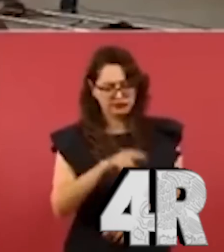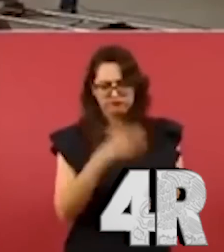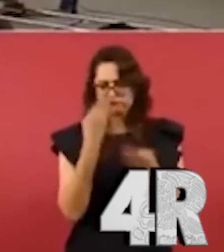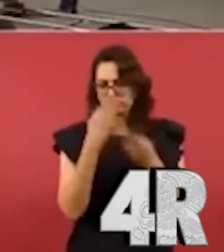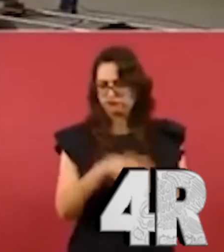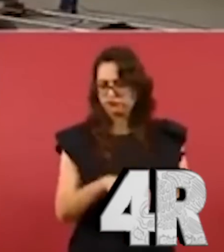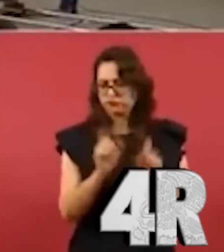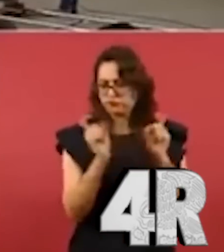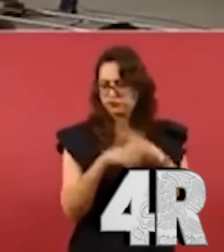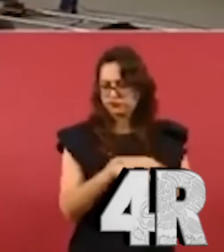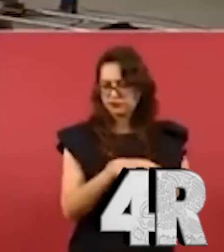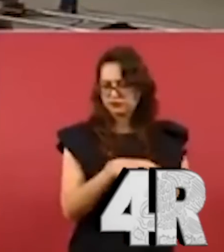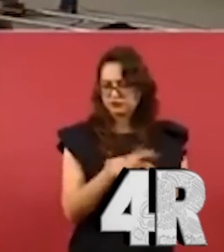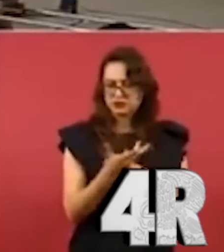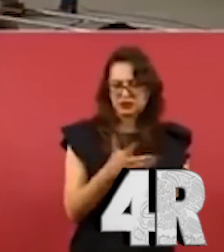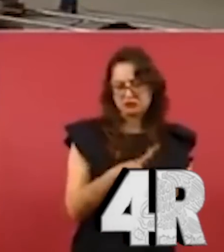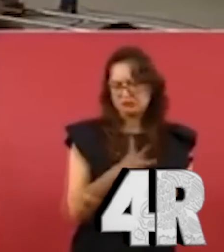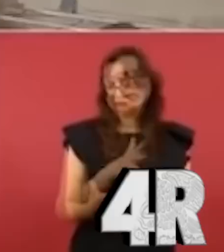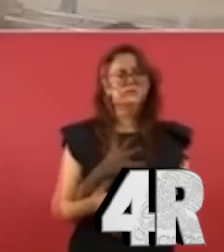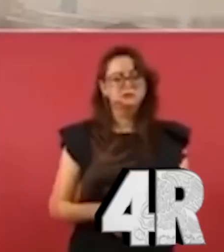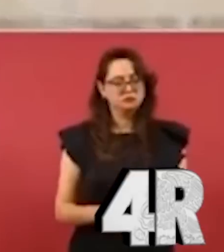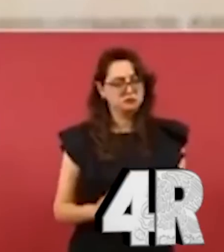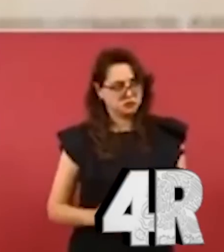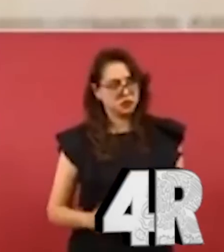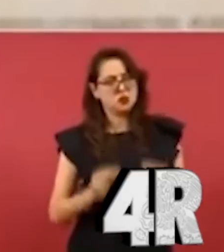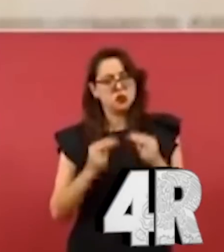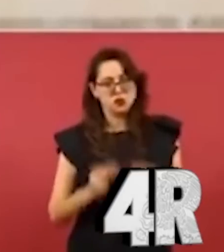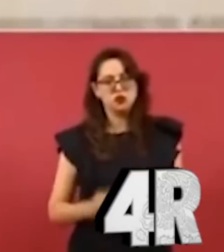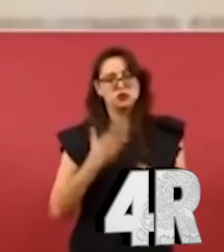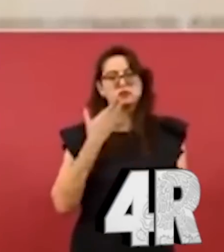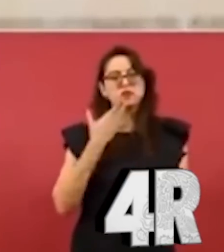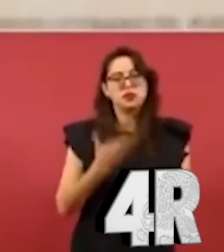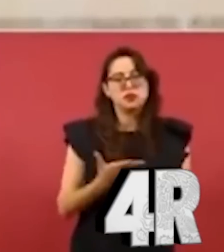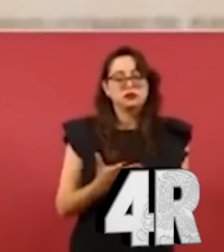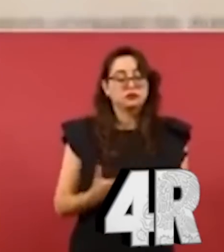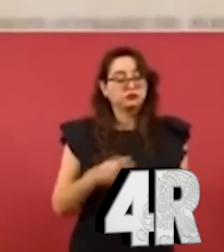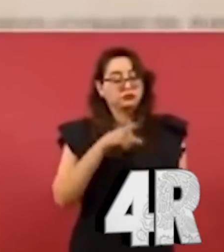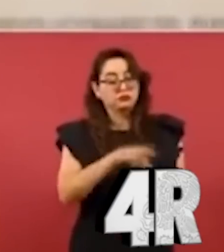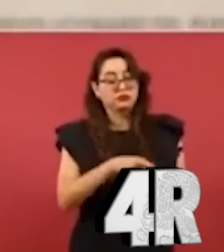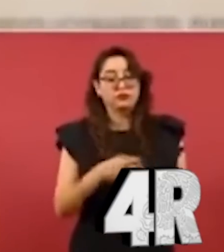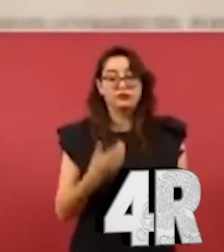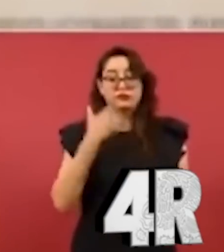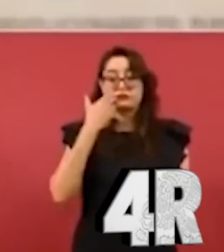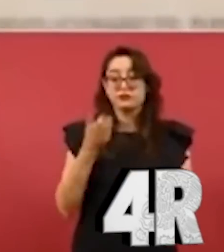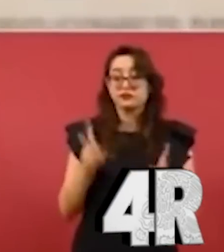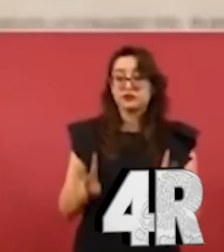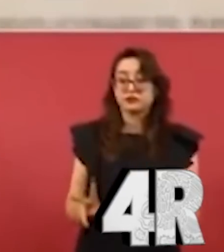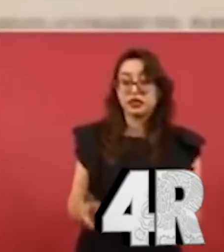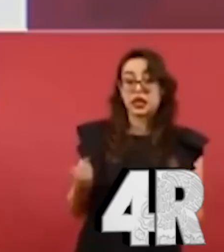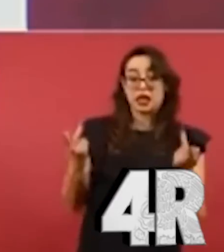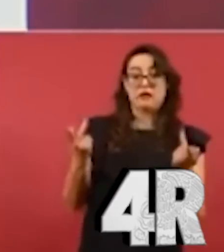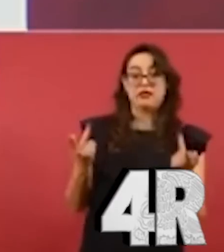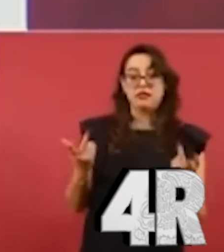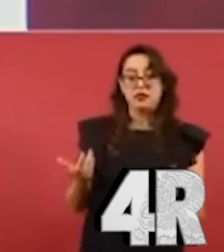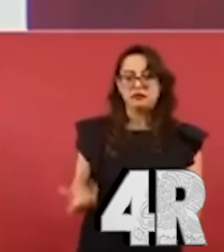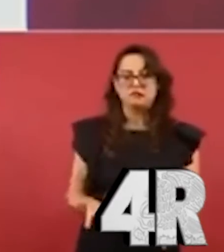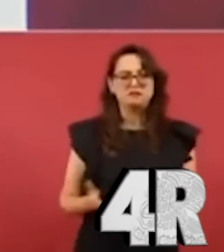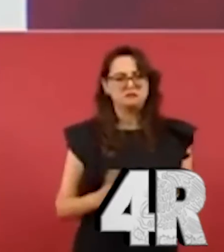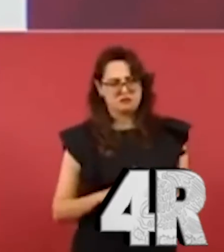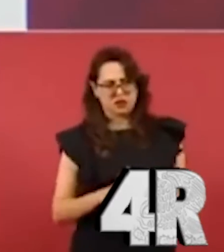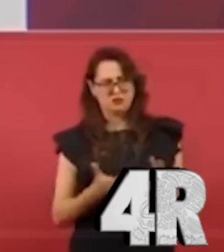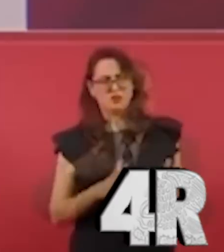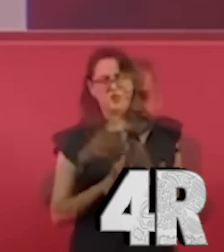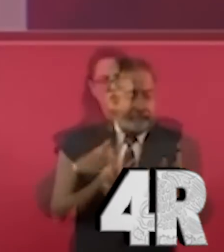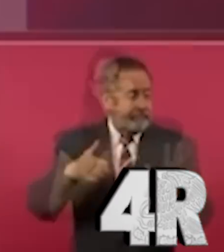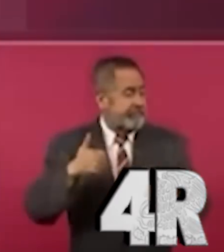como unos, por ahí debe estar el dato, y como lo están vendiendo es de los que menos ganó, pero ha de haber ganado como 8 o 10